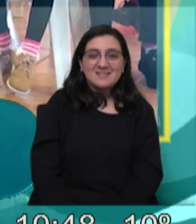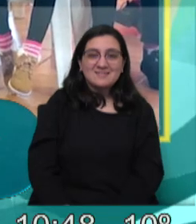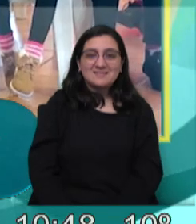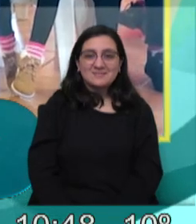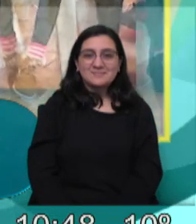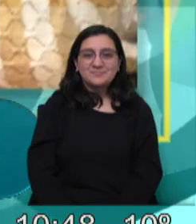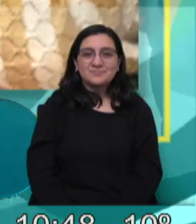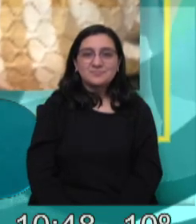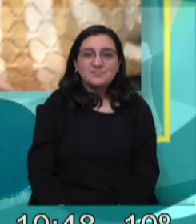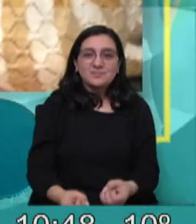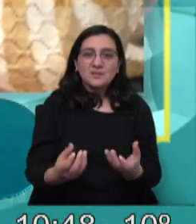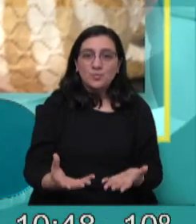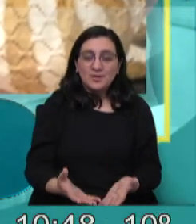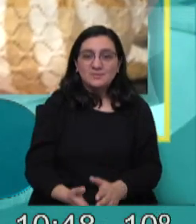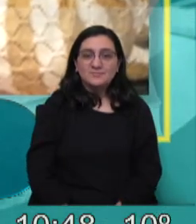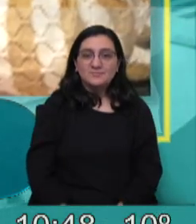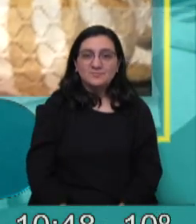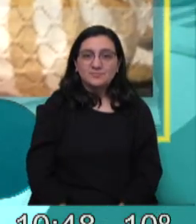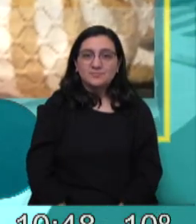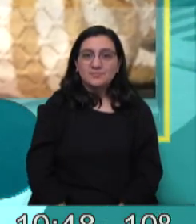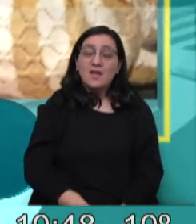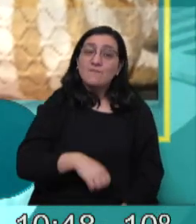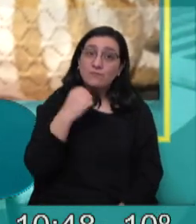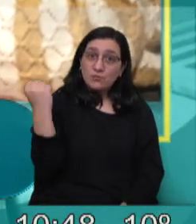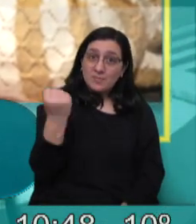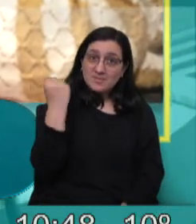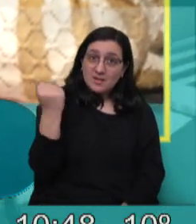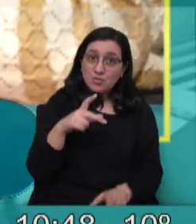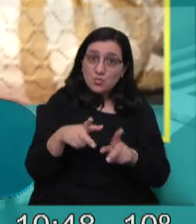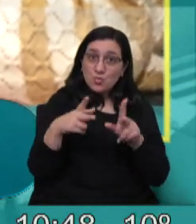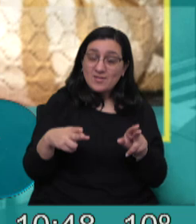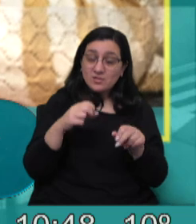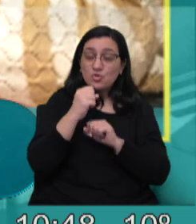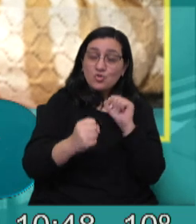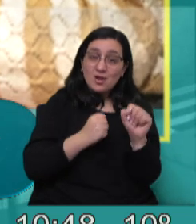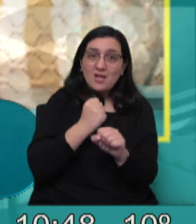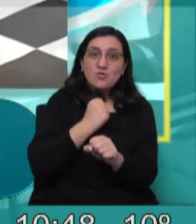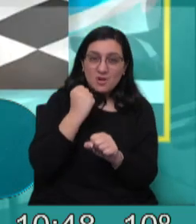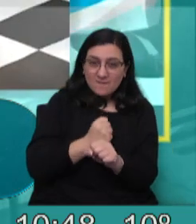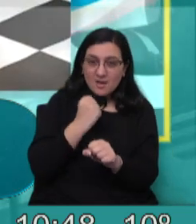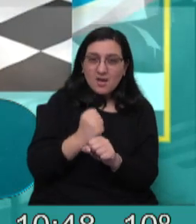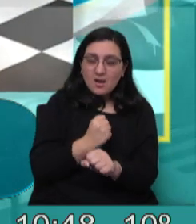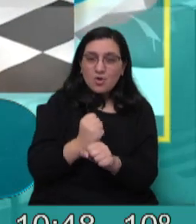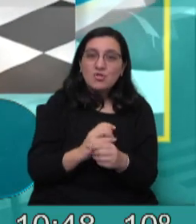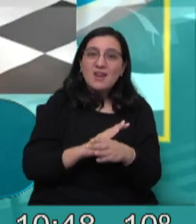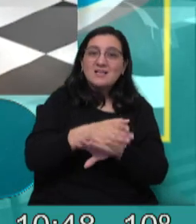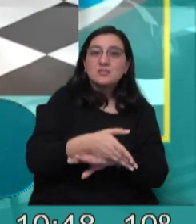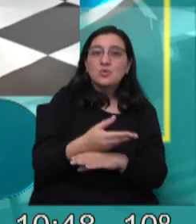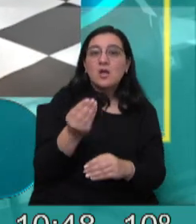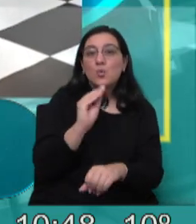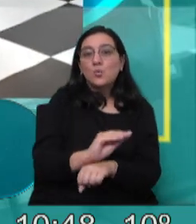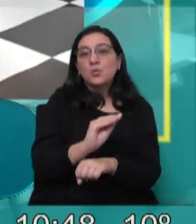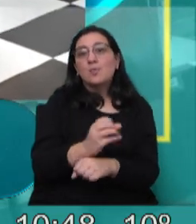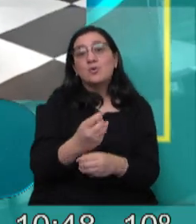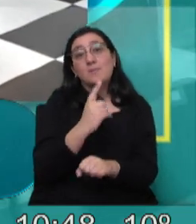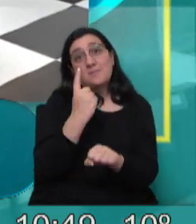espectáculos? Bueno, es fundamental durante todo el año trabajarlo, esto del acceso a la cultura, porque nos parece,